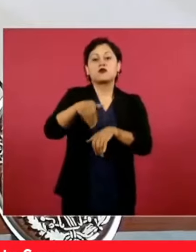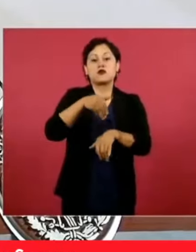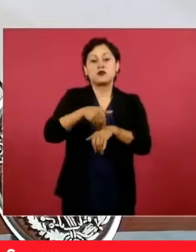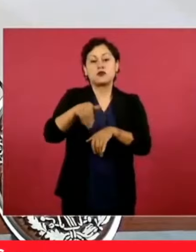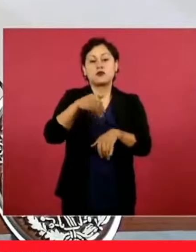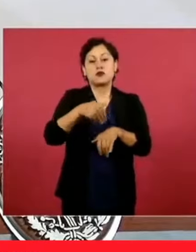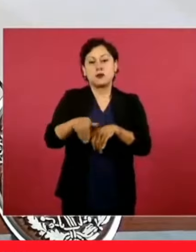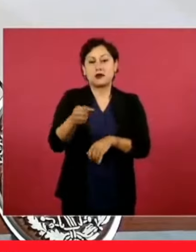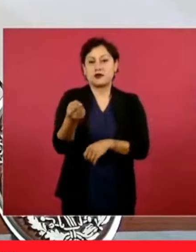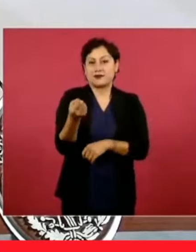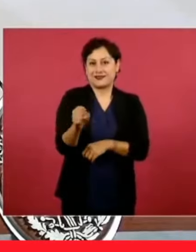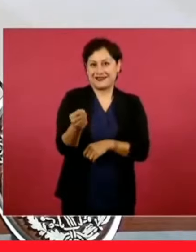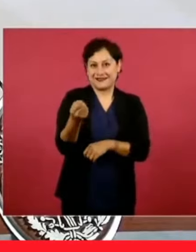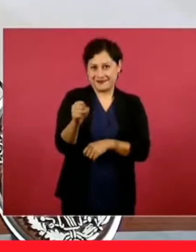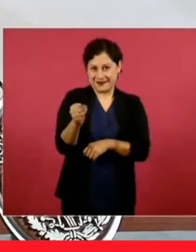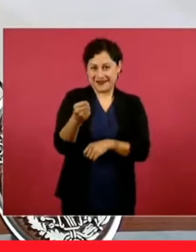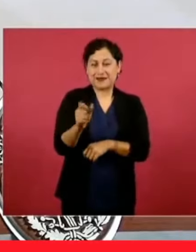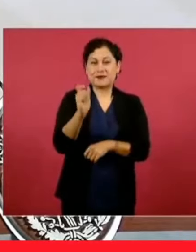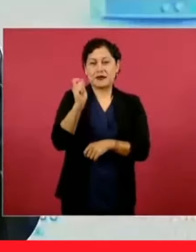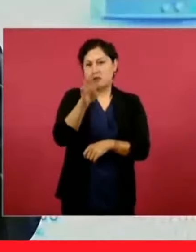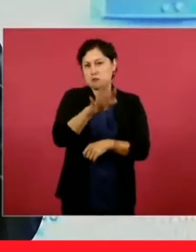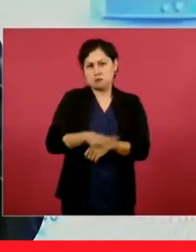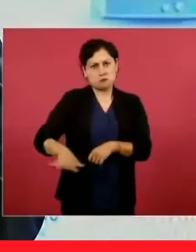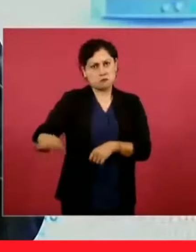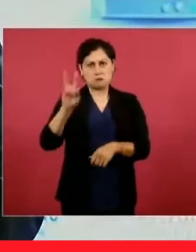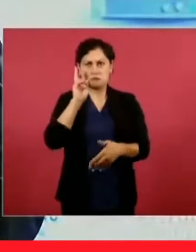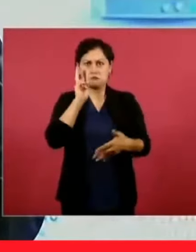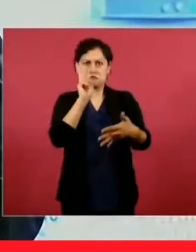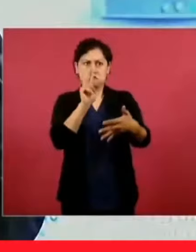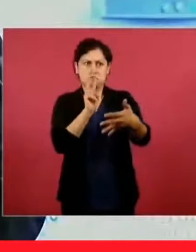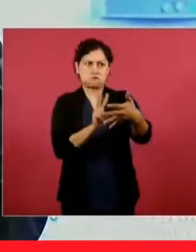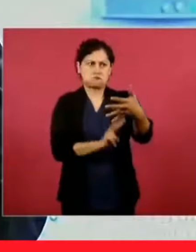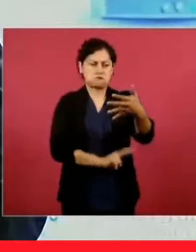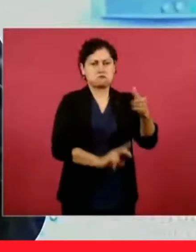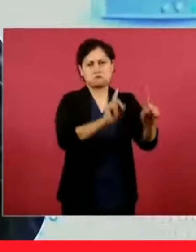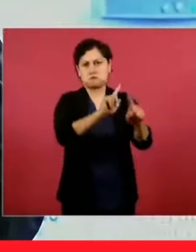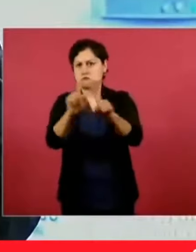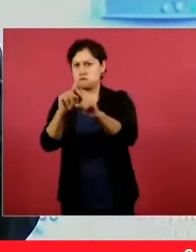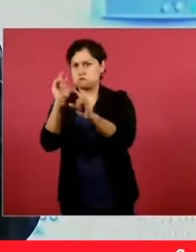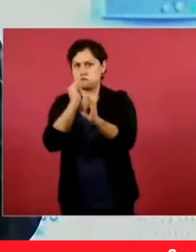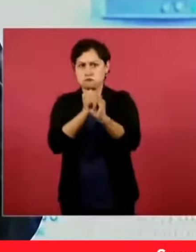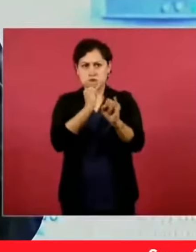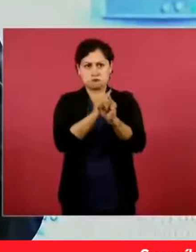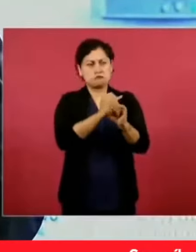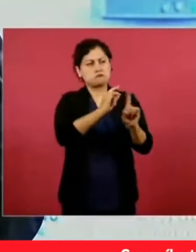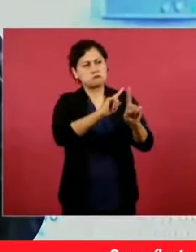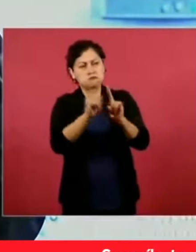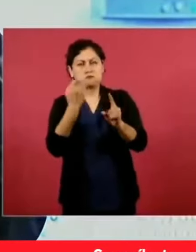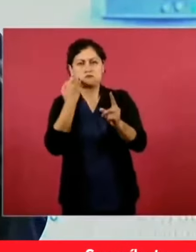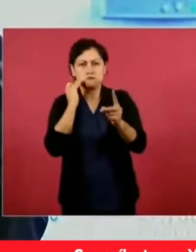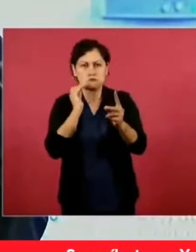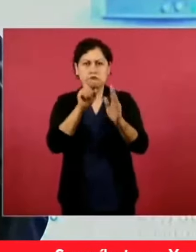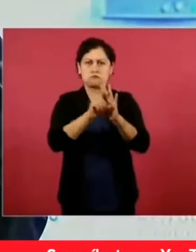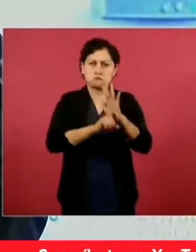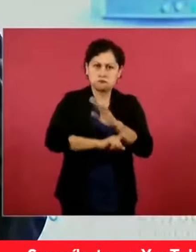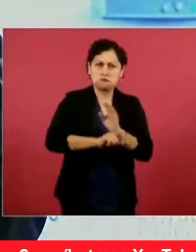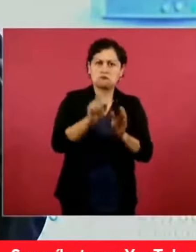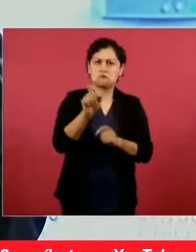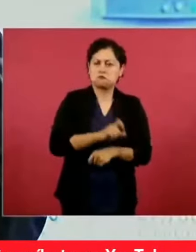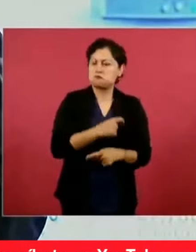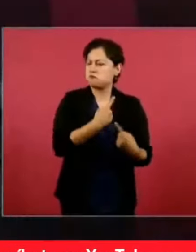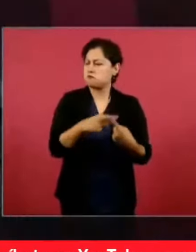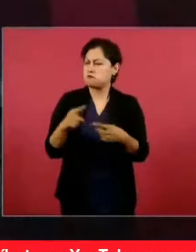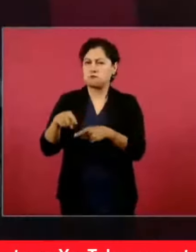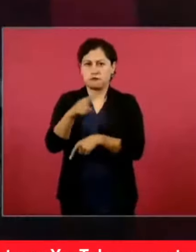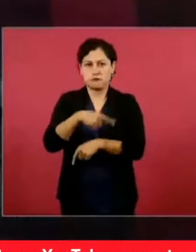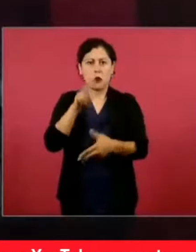a septiembre, ya lo pueden encontrar en todas las redes sociales. Y bueno, sin duda sabemos que esto continuará, que será un esfuerzo muy